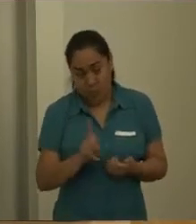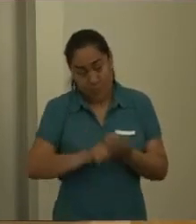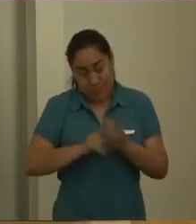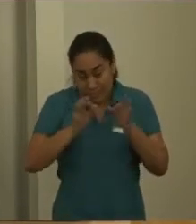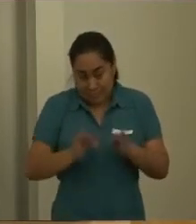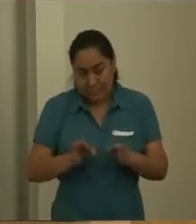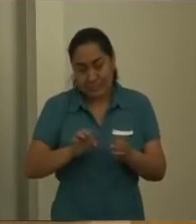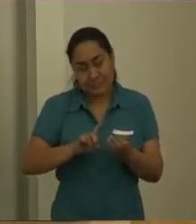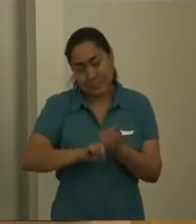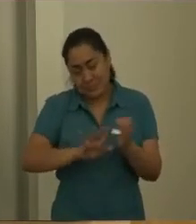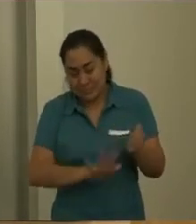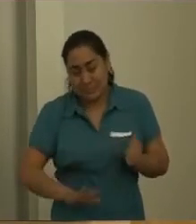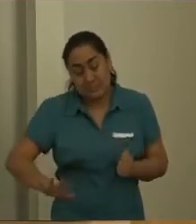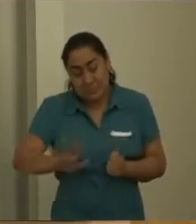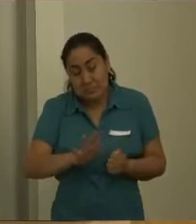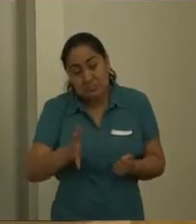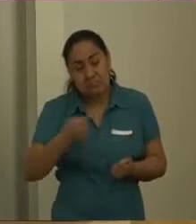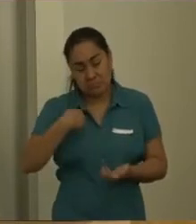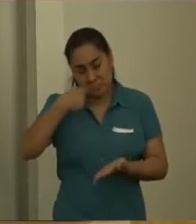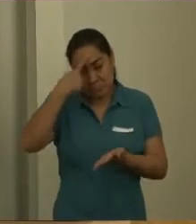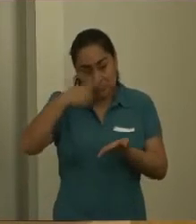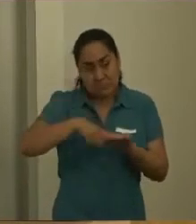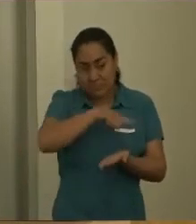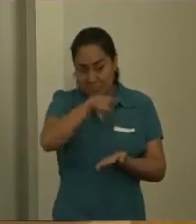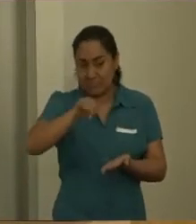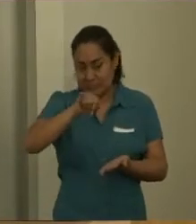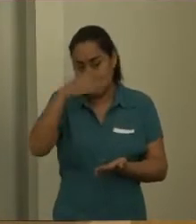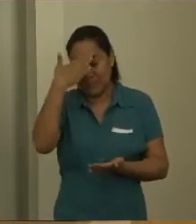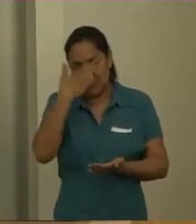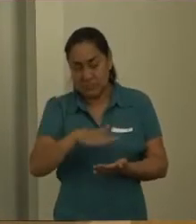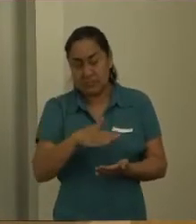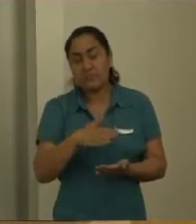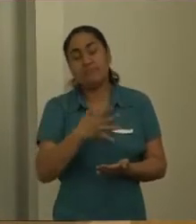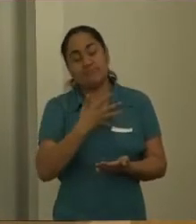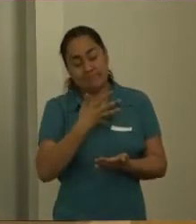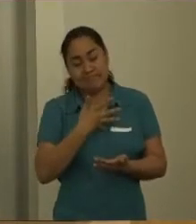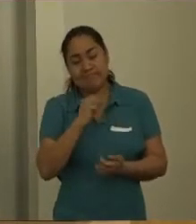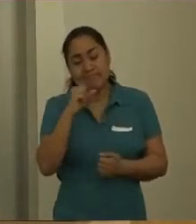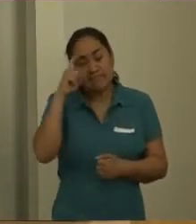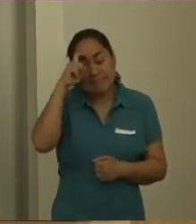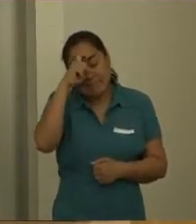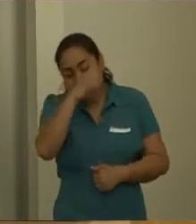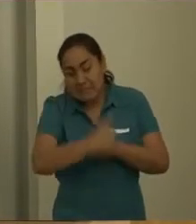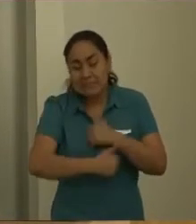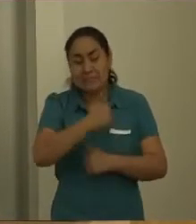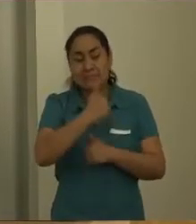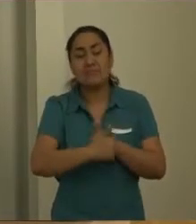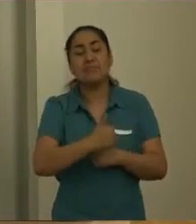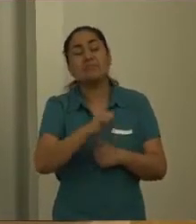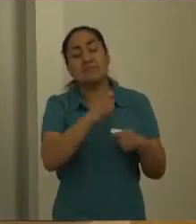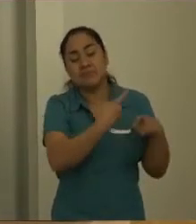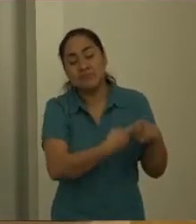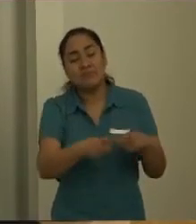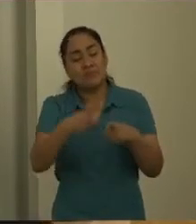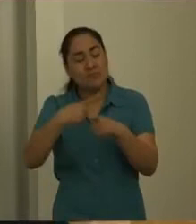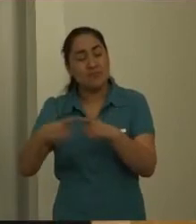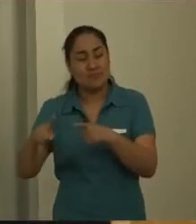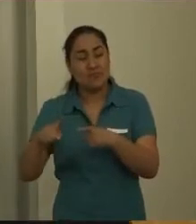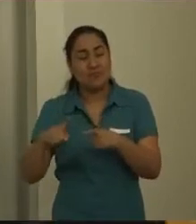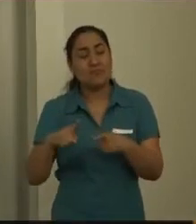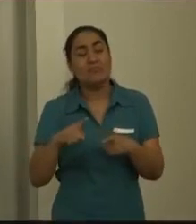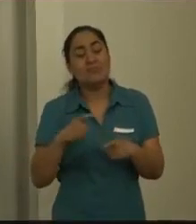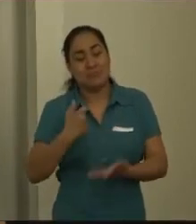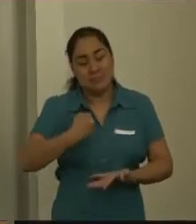región creo que todos estamos conscientes enfrentan inmensos desafíos frente a los distintos proyectos de